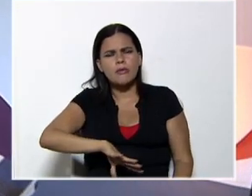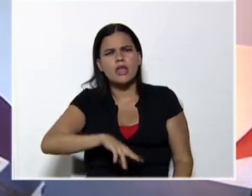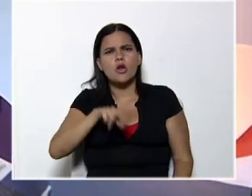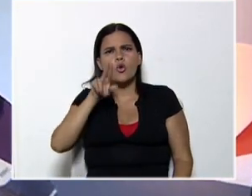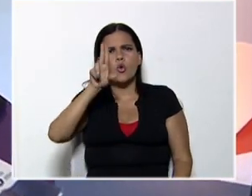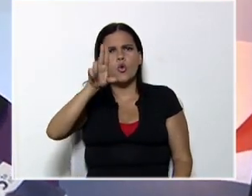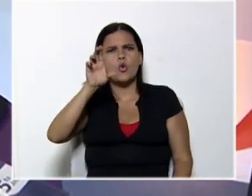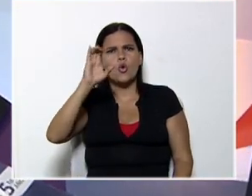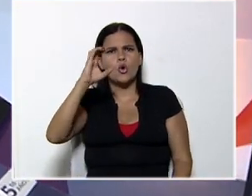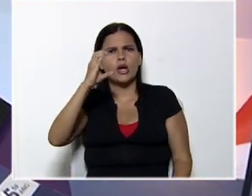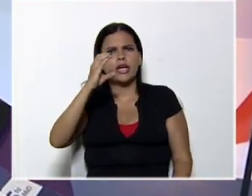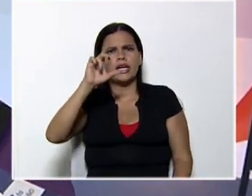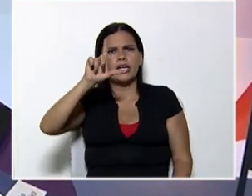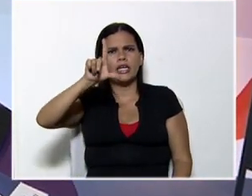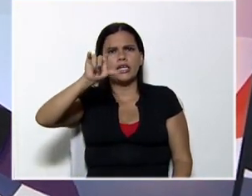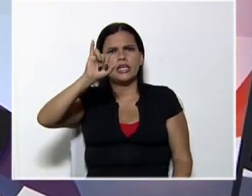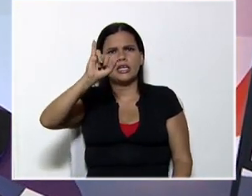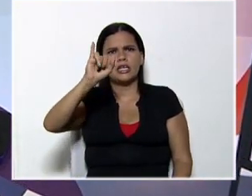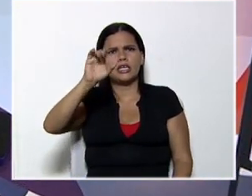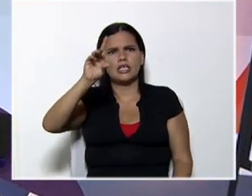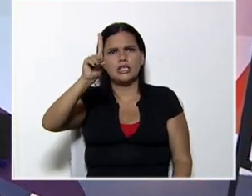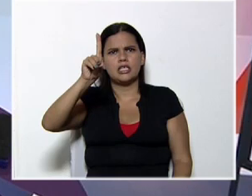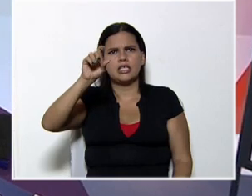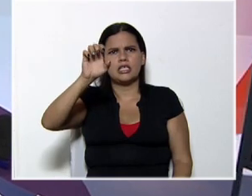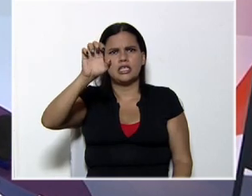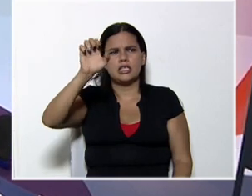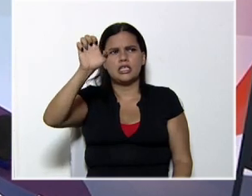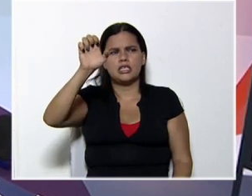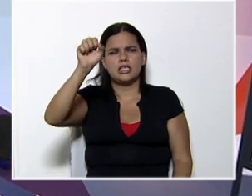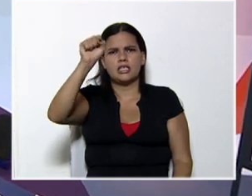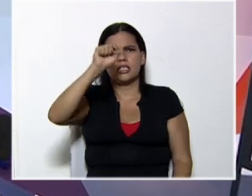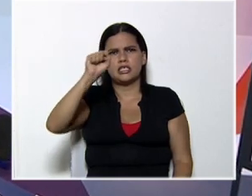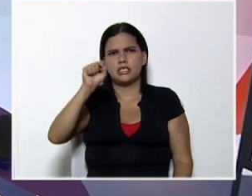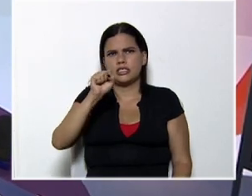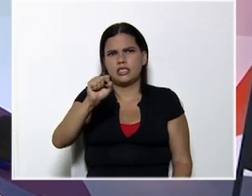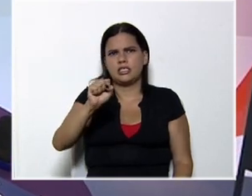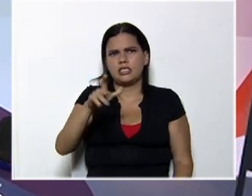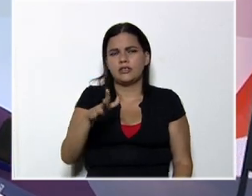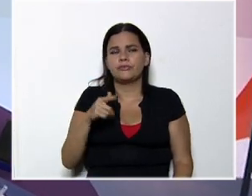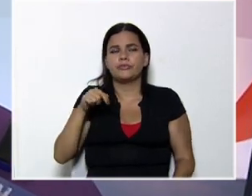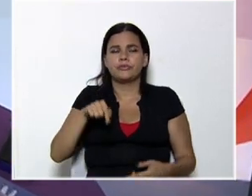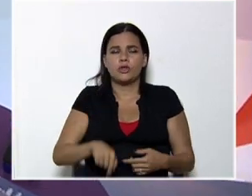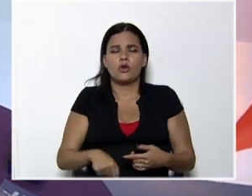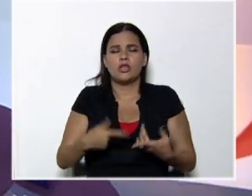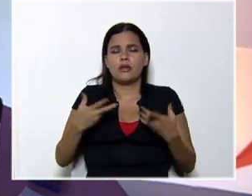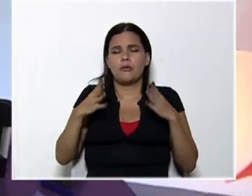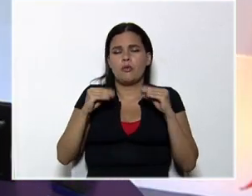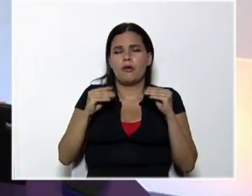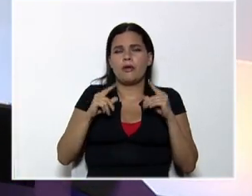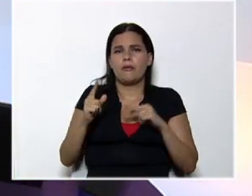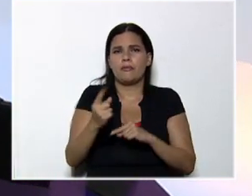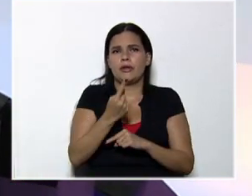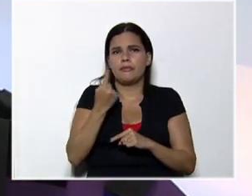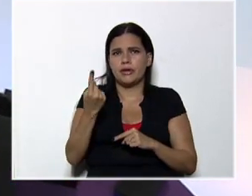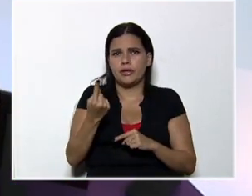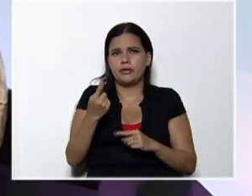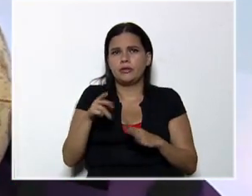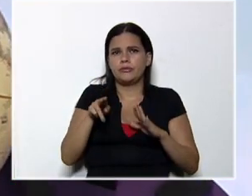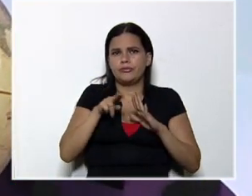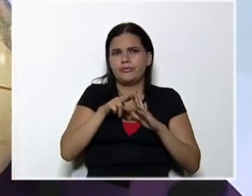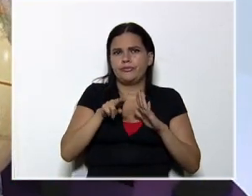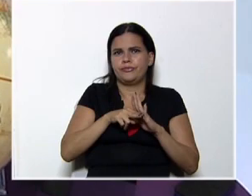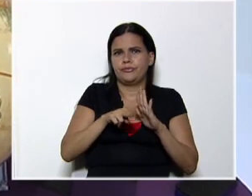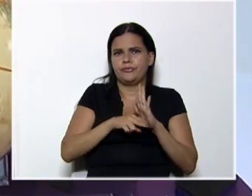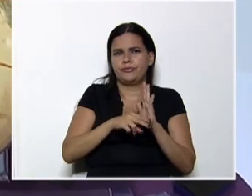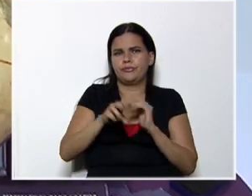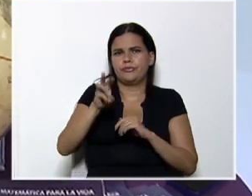Euclides, vamos a reforzar un poco el teorema de Pitágoras que va dedicado a los sistemas de triángulo. Fíjense, aquí tenemos